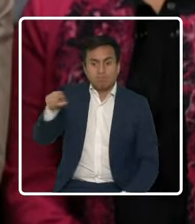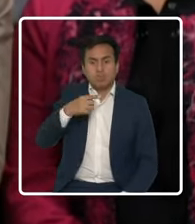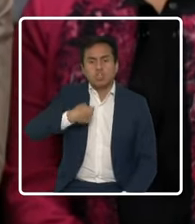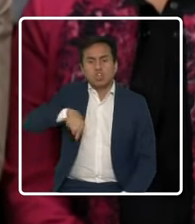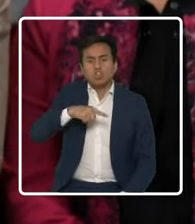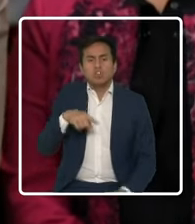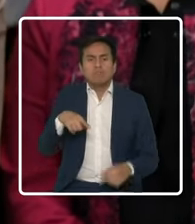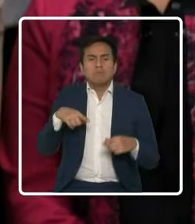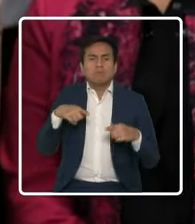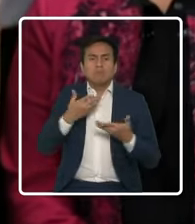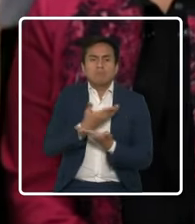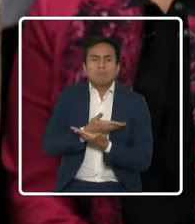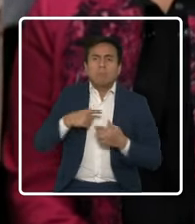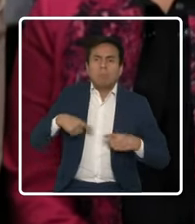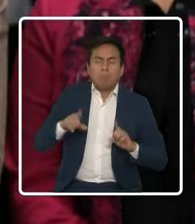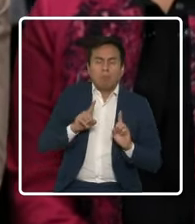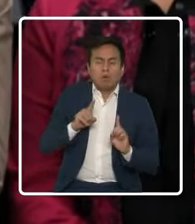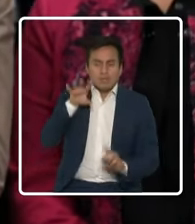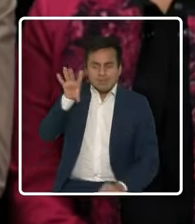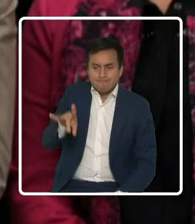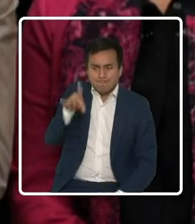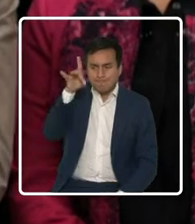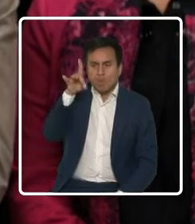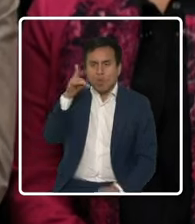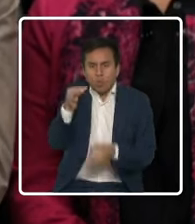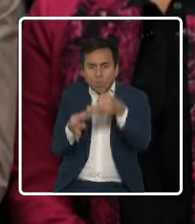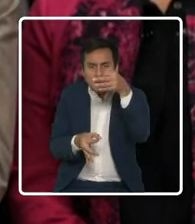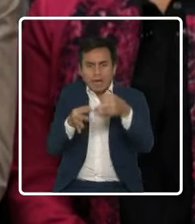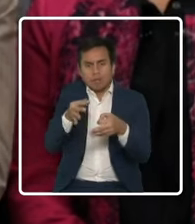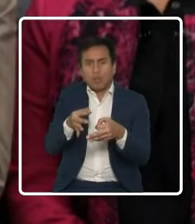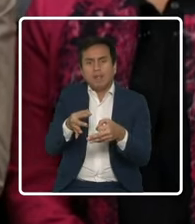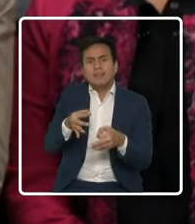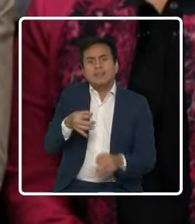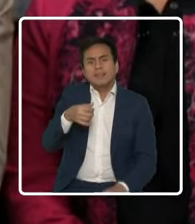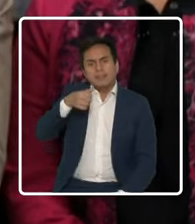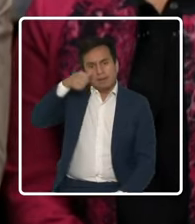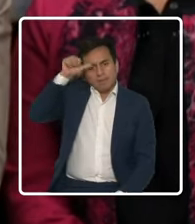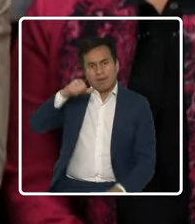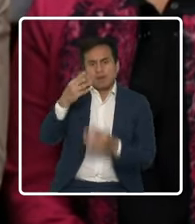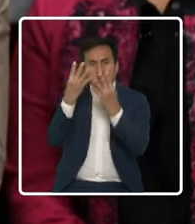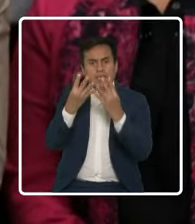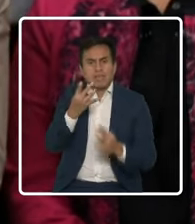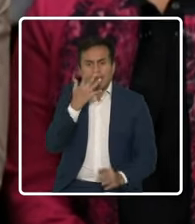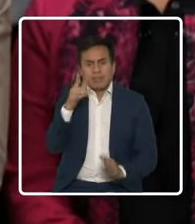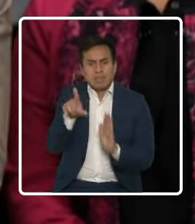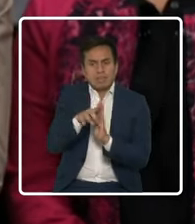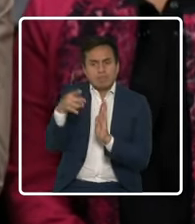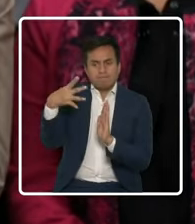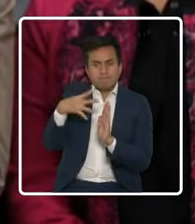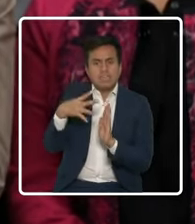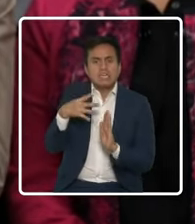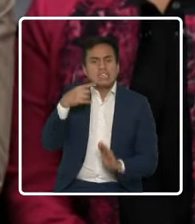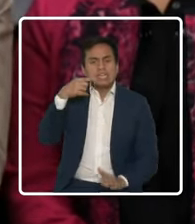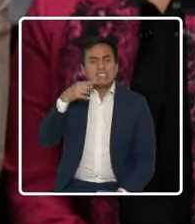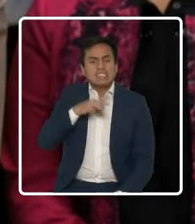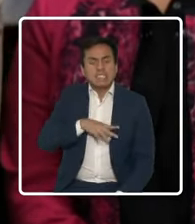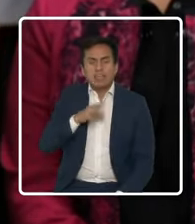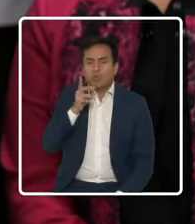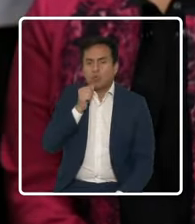vamos a descansar hasta encontrarlos, juzgarlos y hacerlos pagar por sus crímenes. En Chile no hay